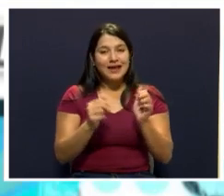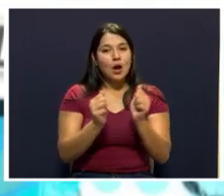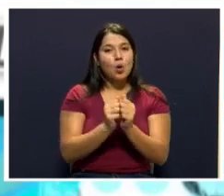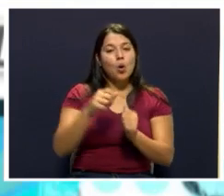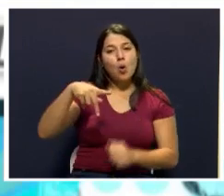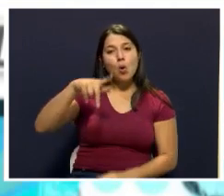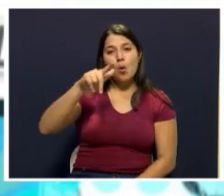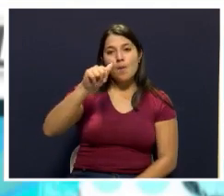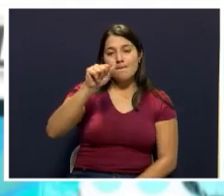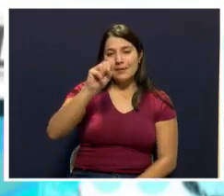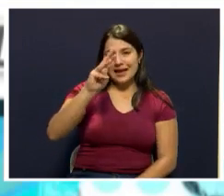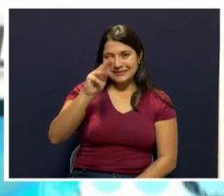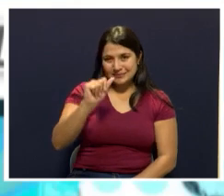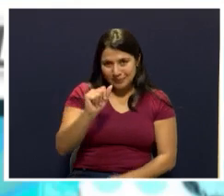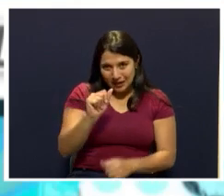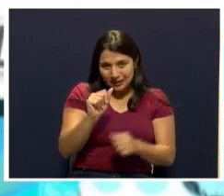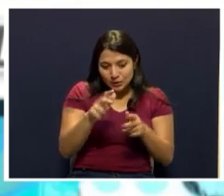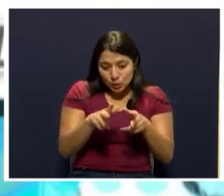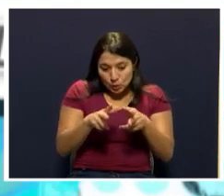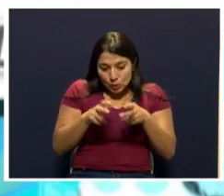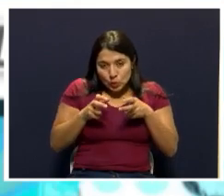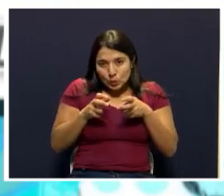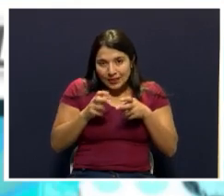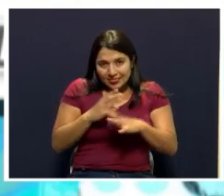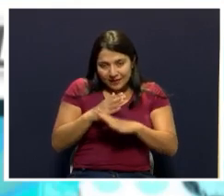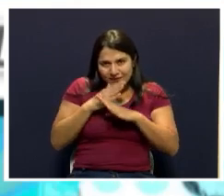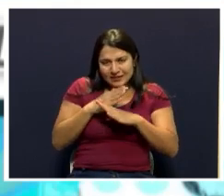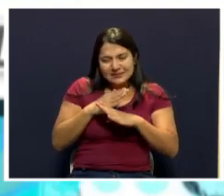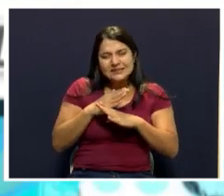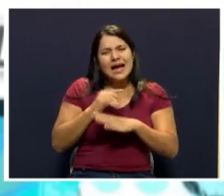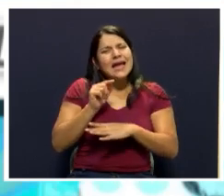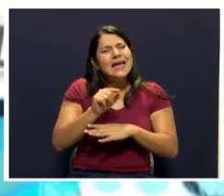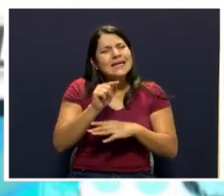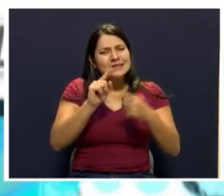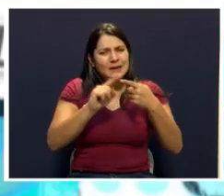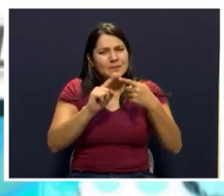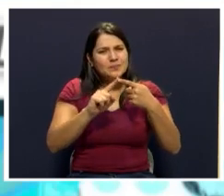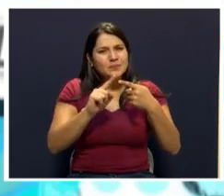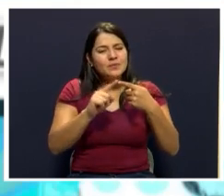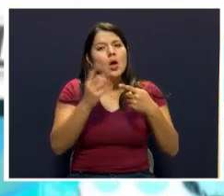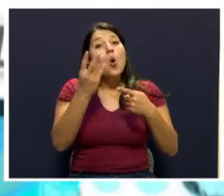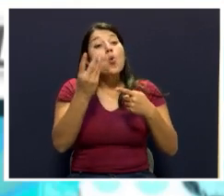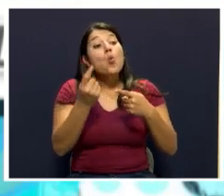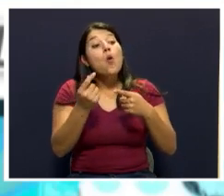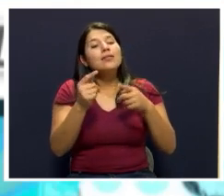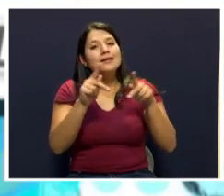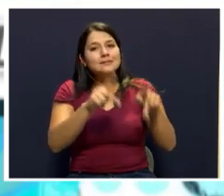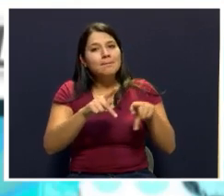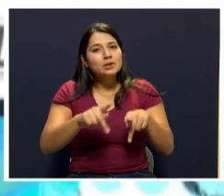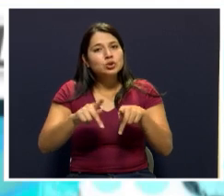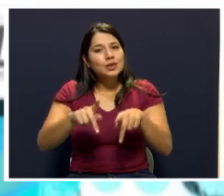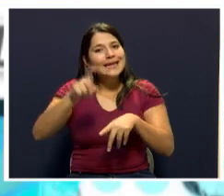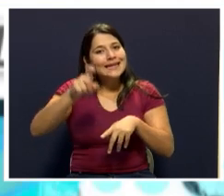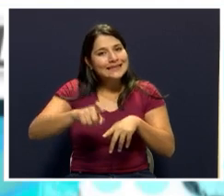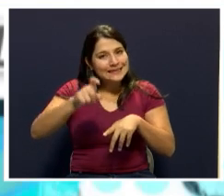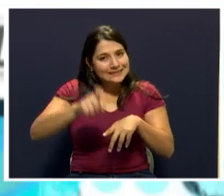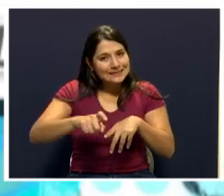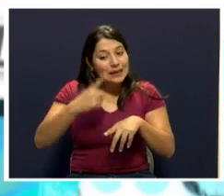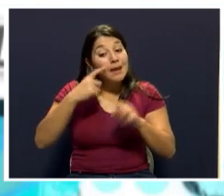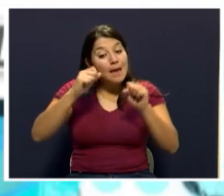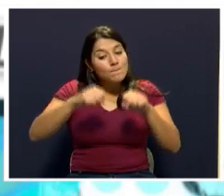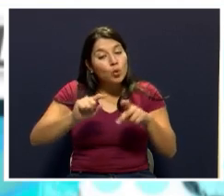purificado, digamos, esa primera ruta, ¿de cuántos convalecientes se requiere para